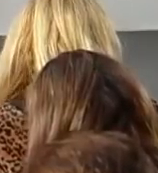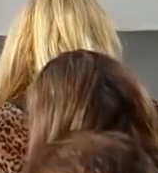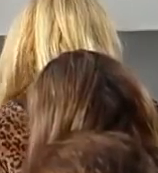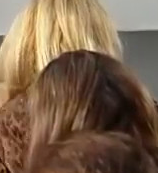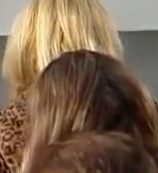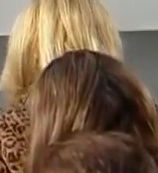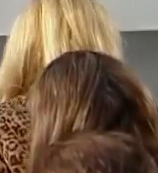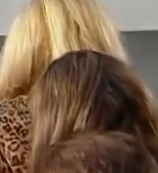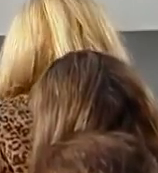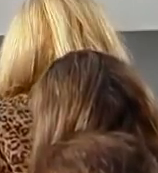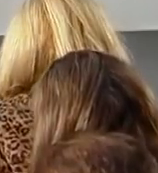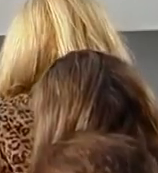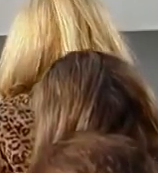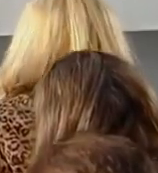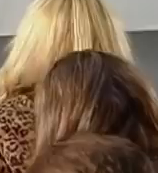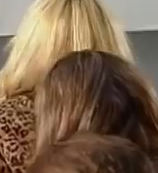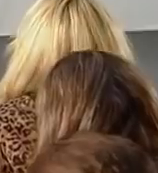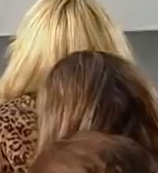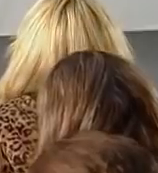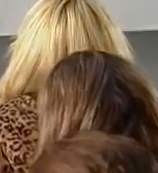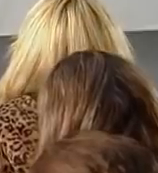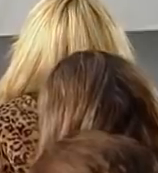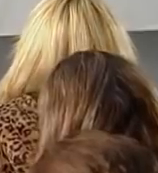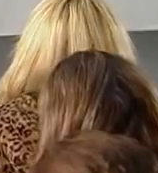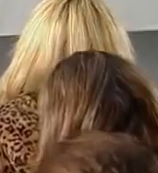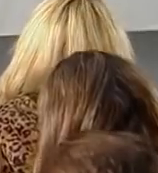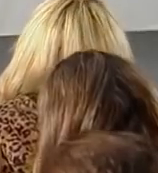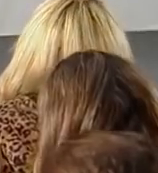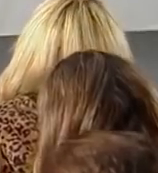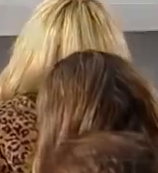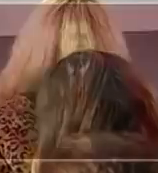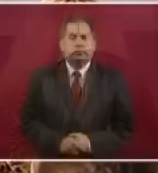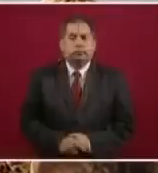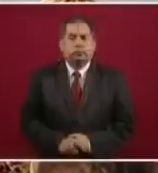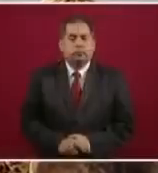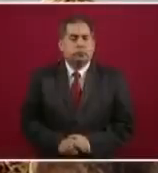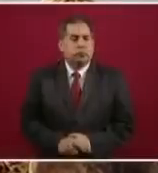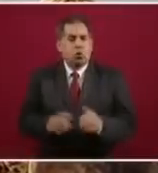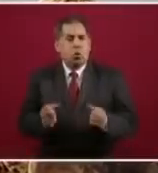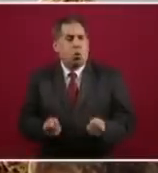le informaron de cuánto va a ser el tiraje de esta primera edición. Y